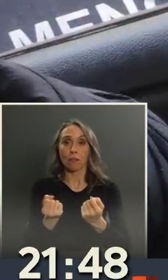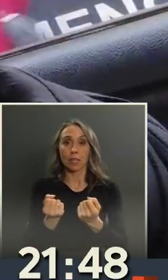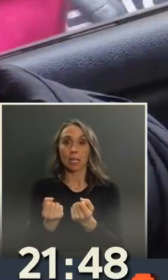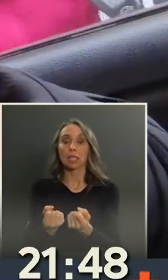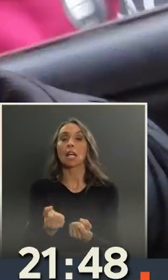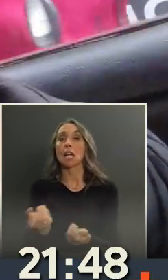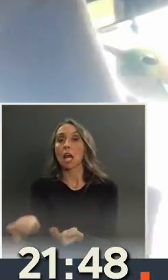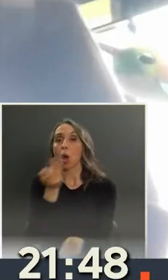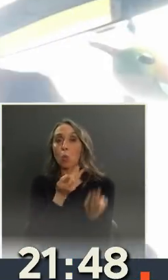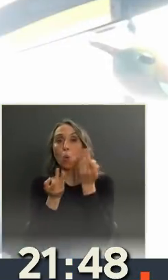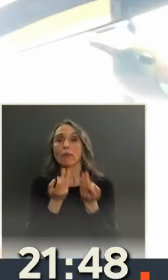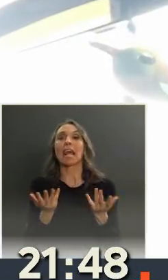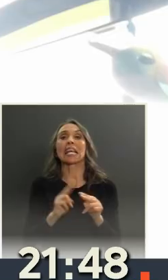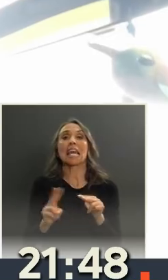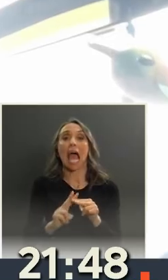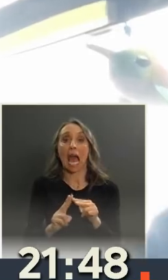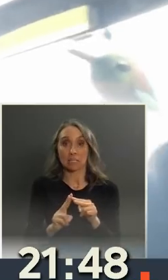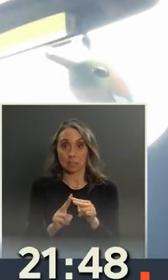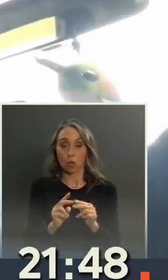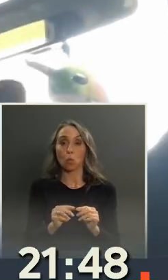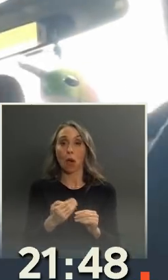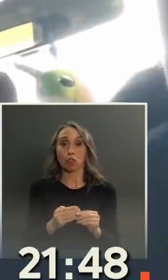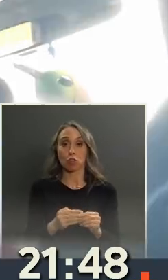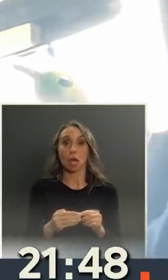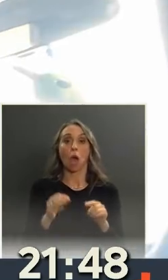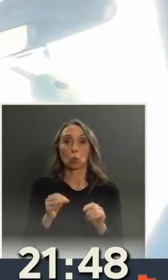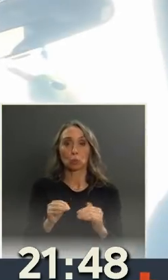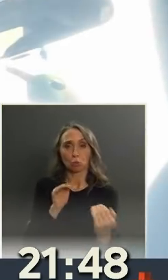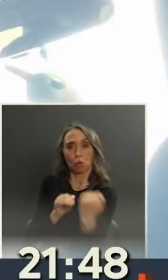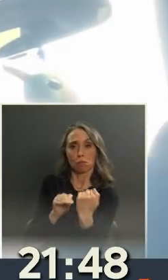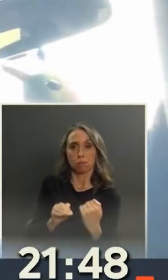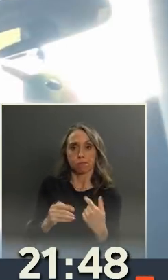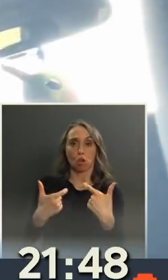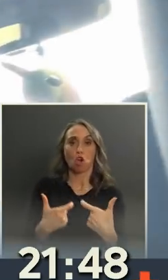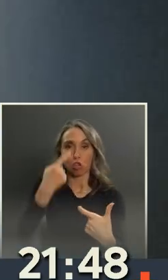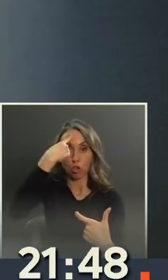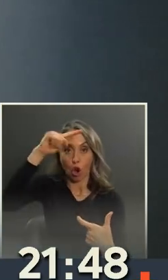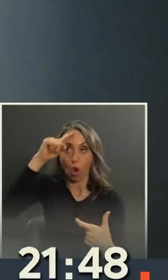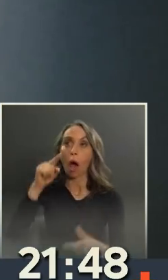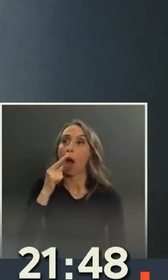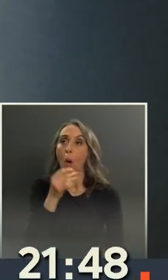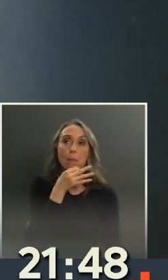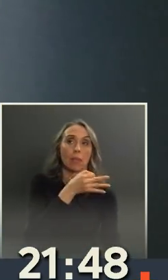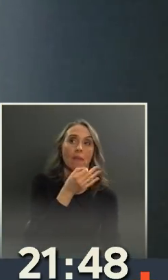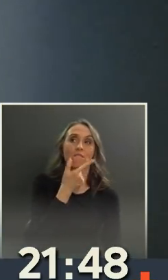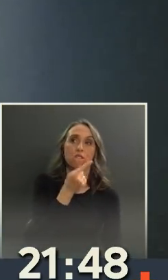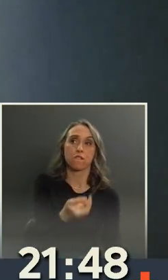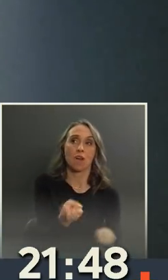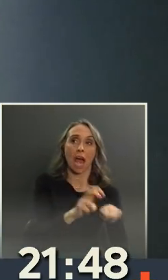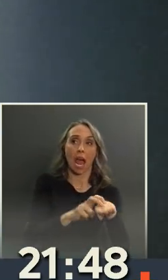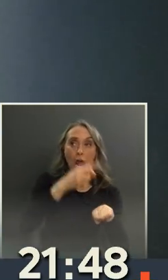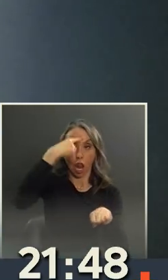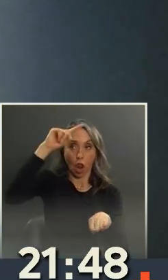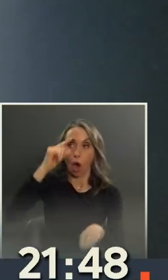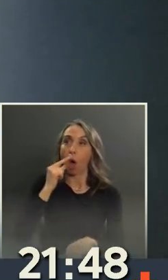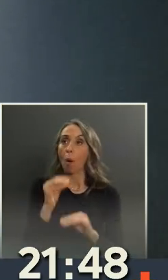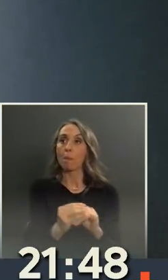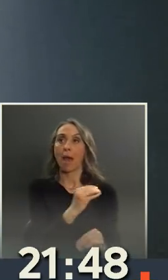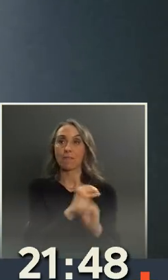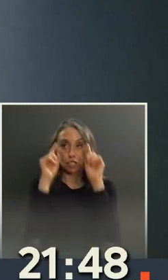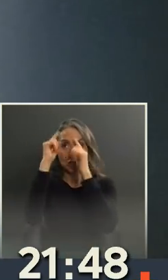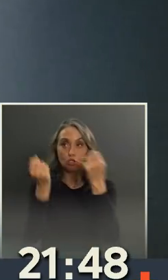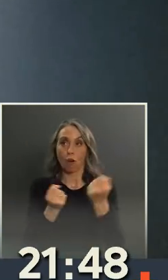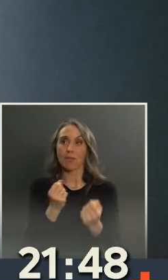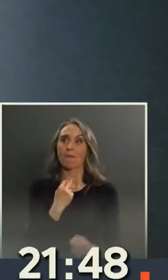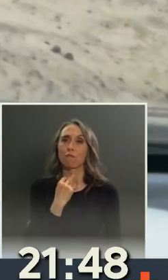a seguir una vez que lleguemos al control del Loa. ¿Fácil tomar transporte allá en el Loa? Sí, después que lo que tienes que tratar de pasar, ¿sabes? ¿Ya?